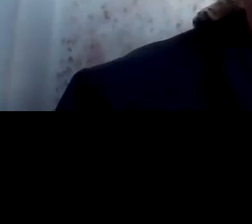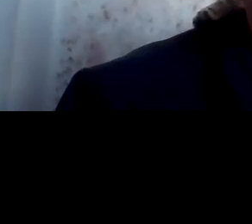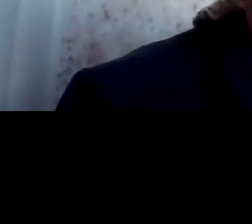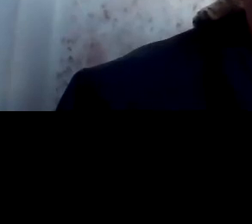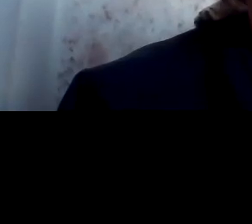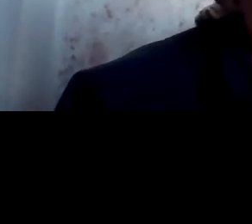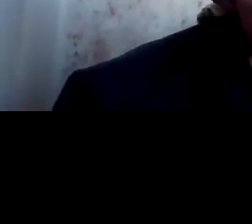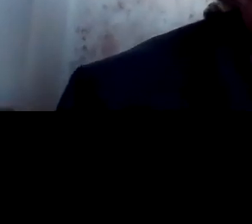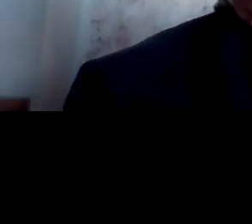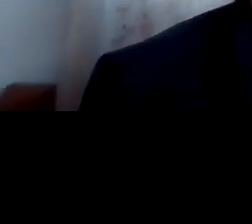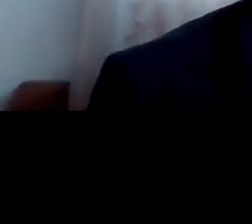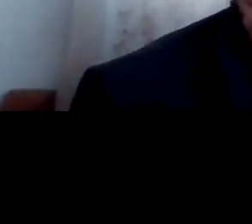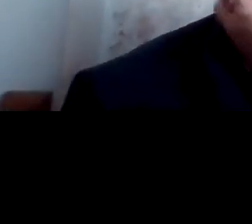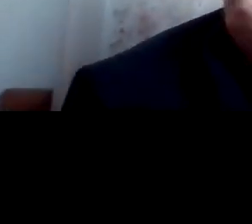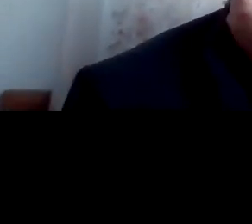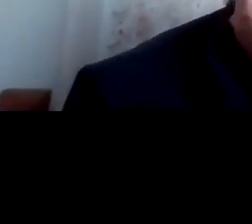No, doctor.